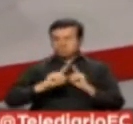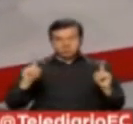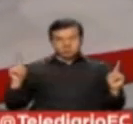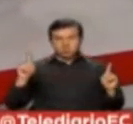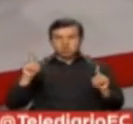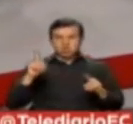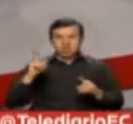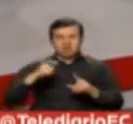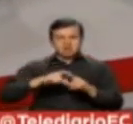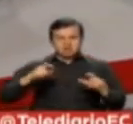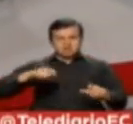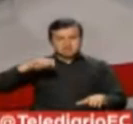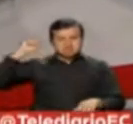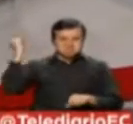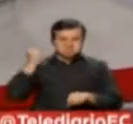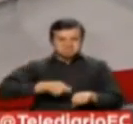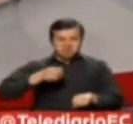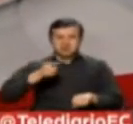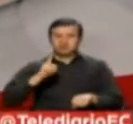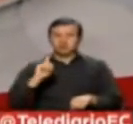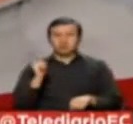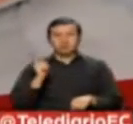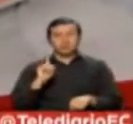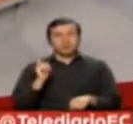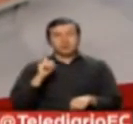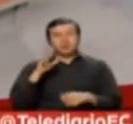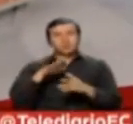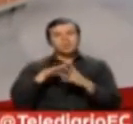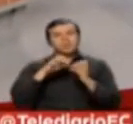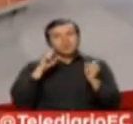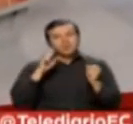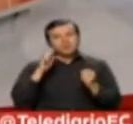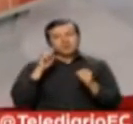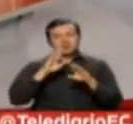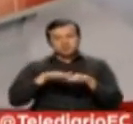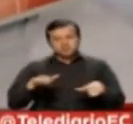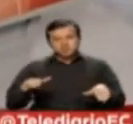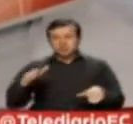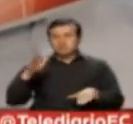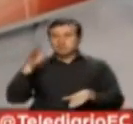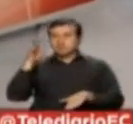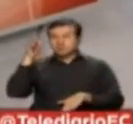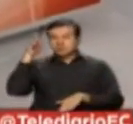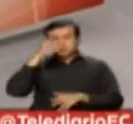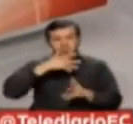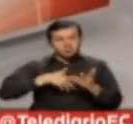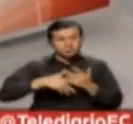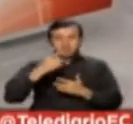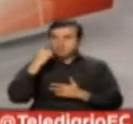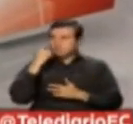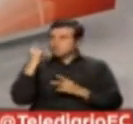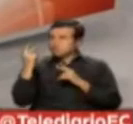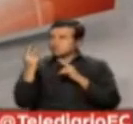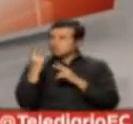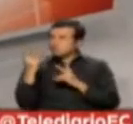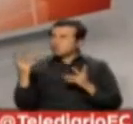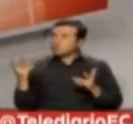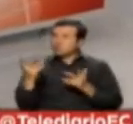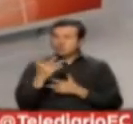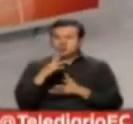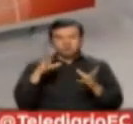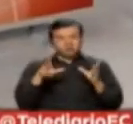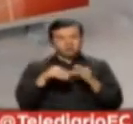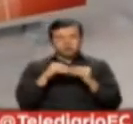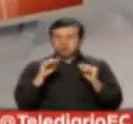reglazos en el sistema educativo sino que haya una comprensión entre estudiantes y alumnos de tal manera que mirándose a la cara logren que